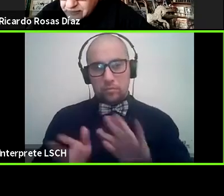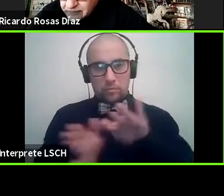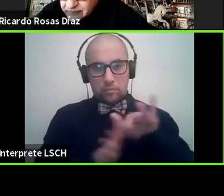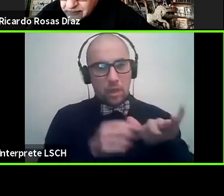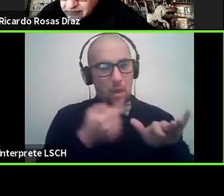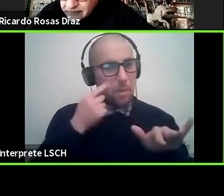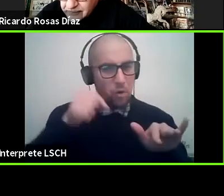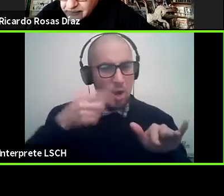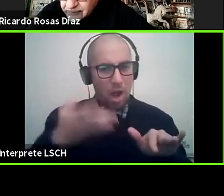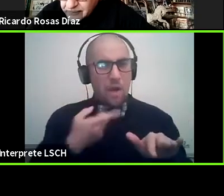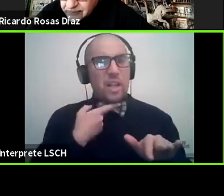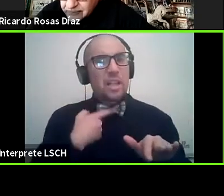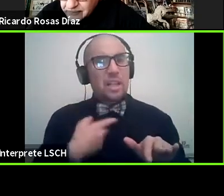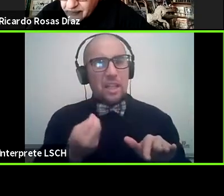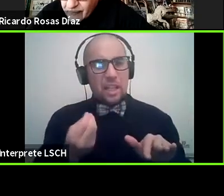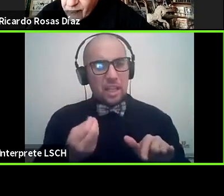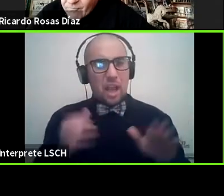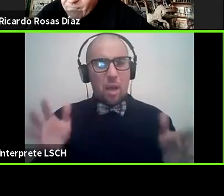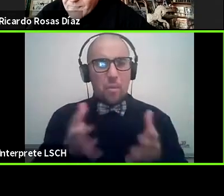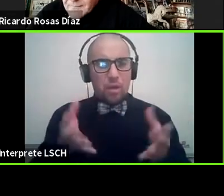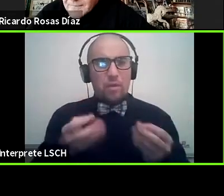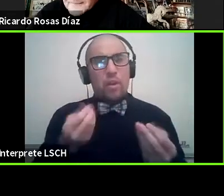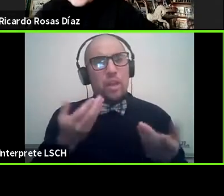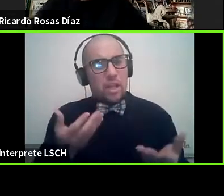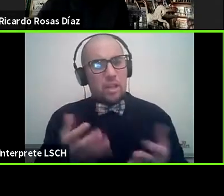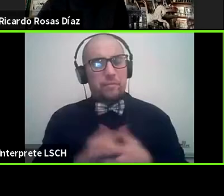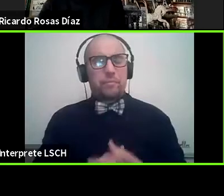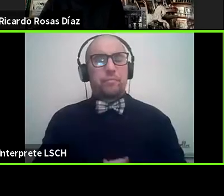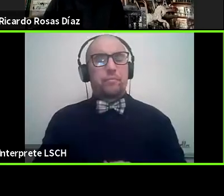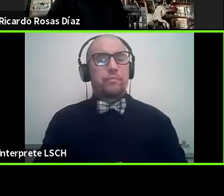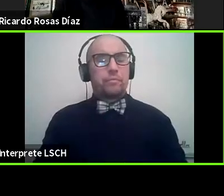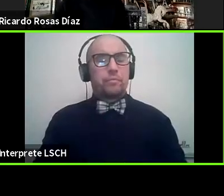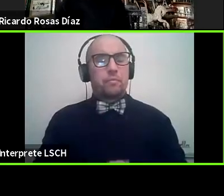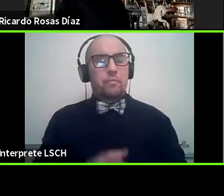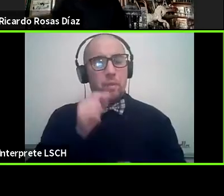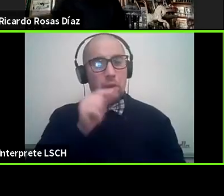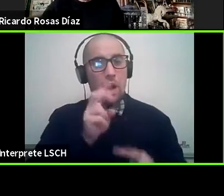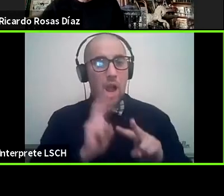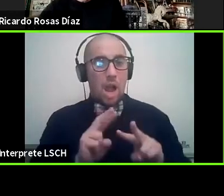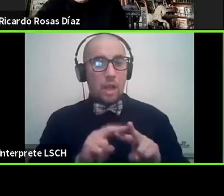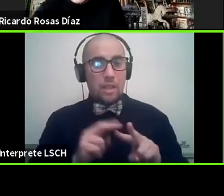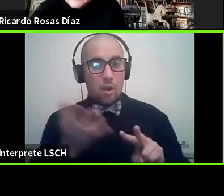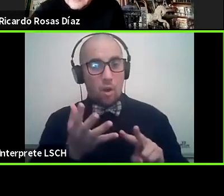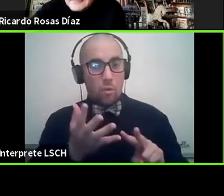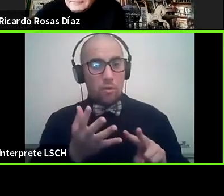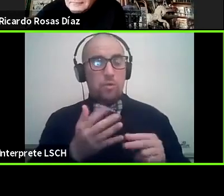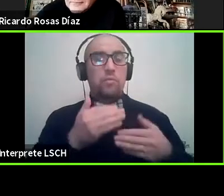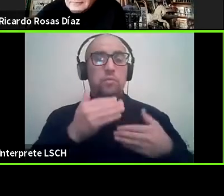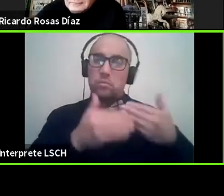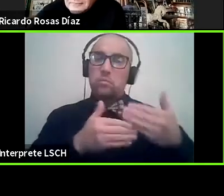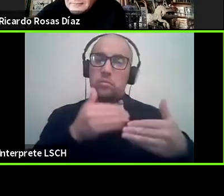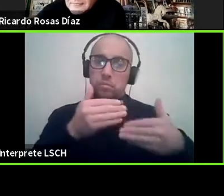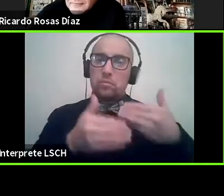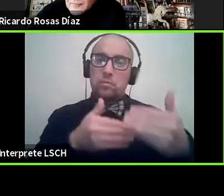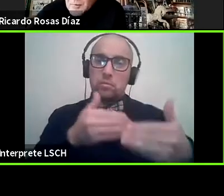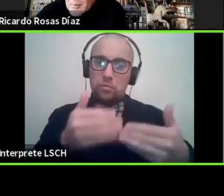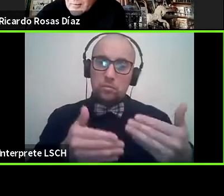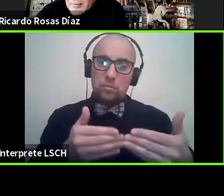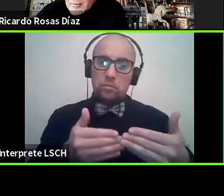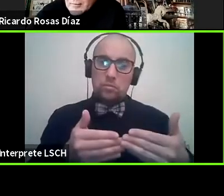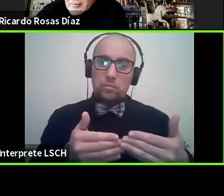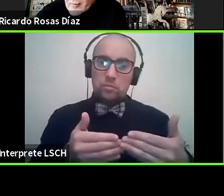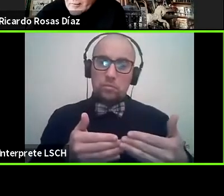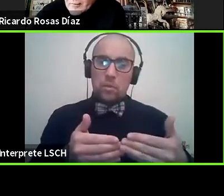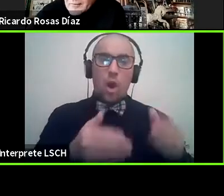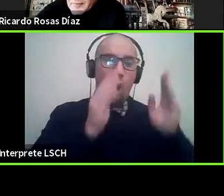y digamos motivador de esta aplicación es que lo hace justamente en plena sintonía con lo que son los focos y los énfasis